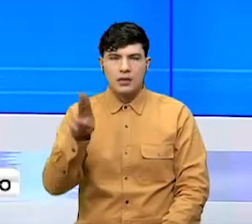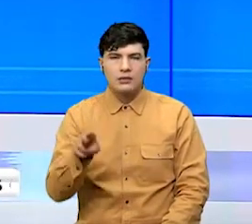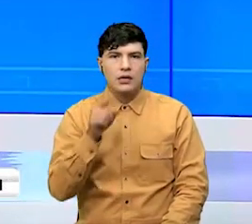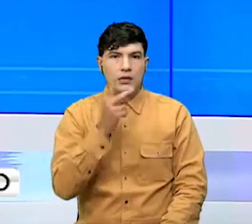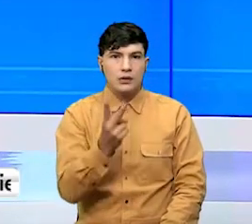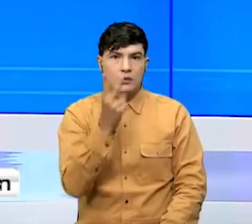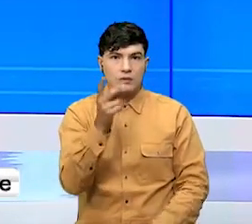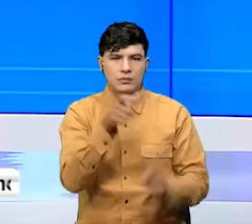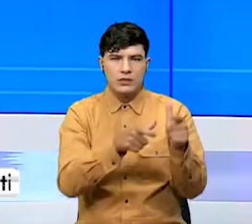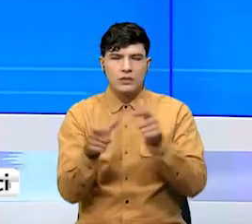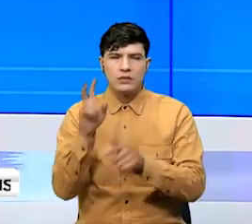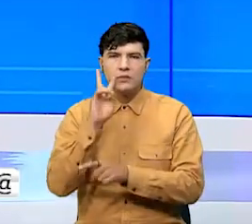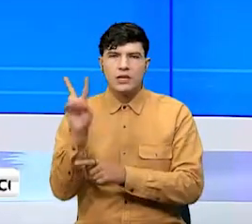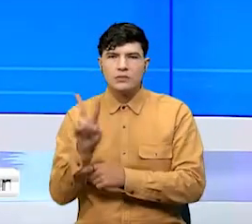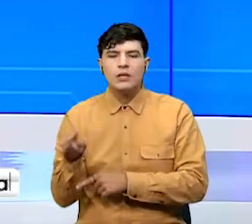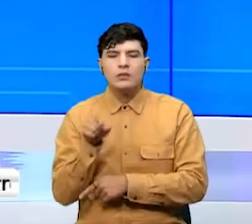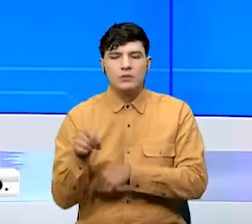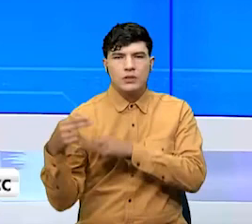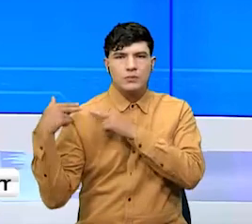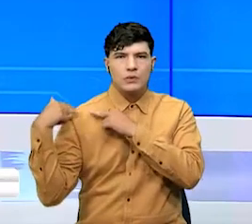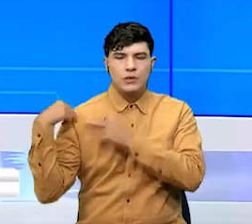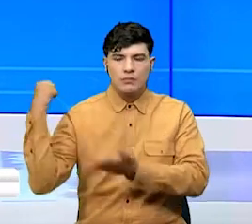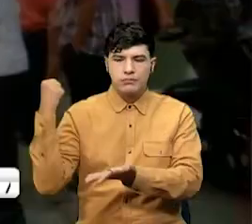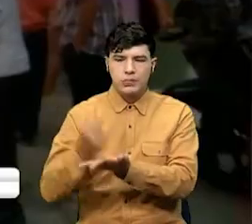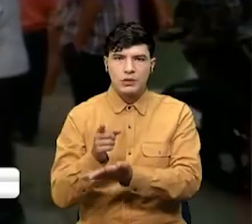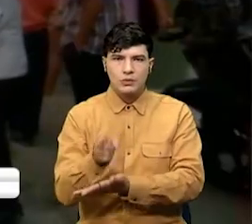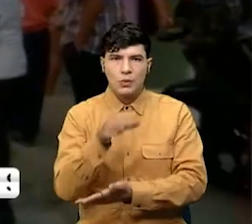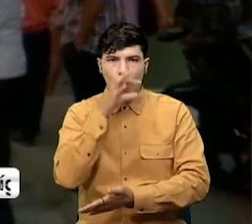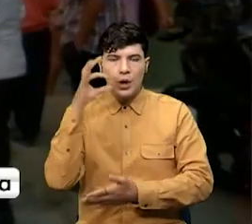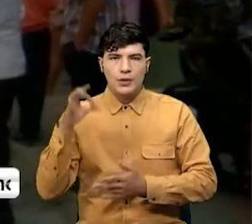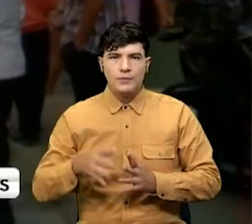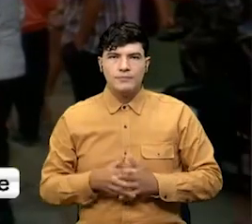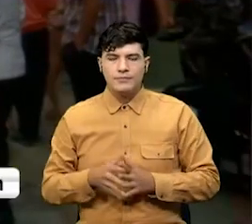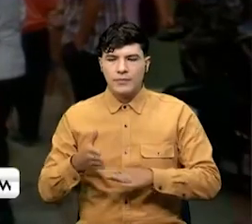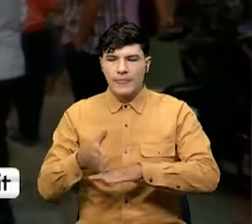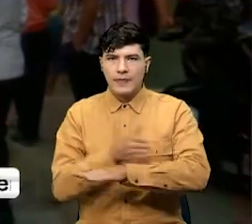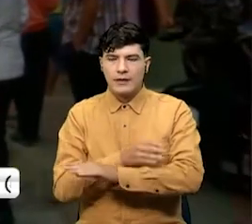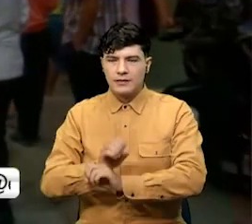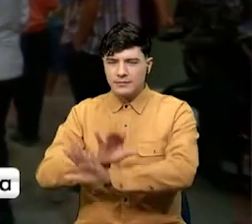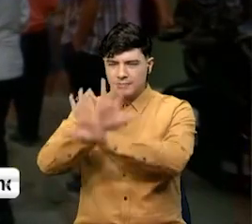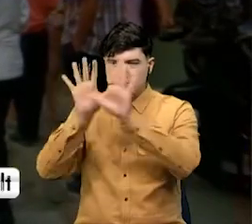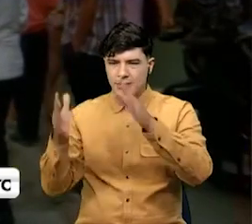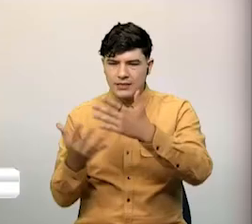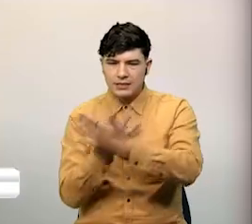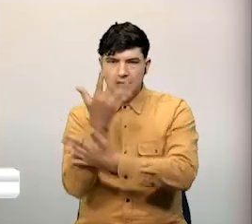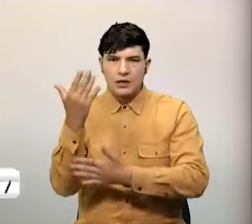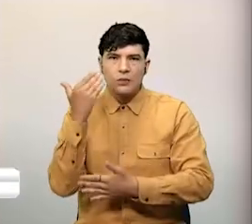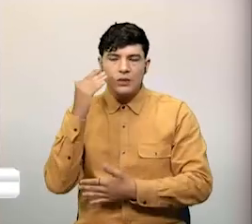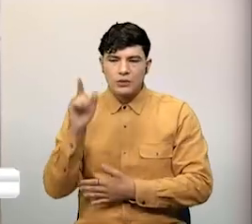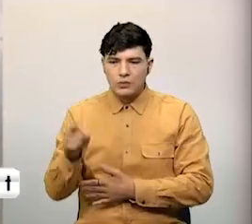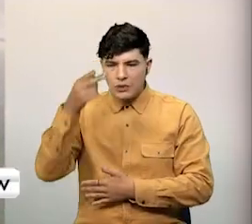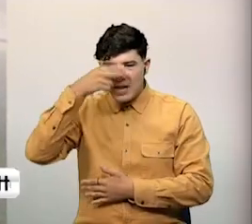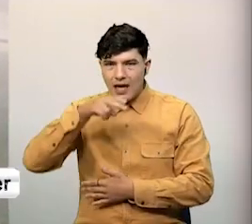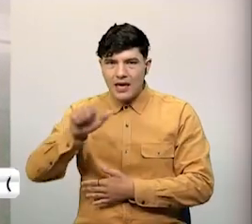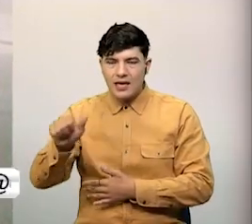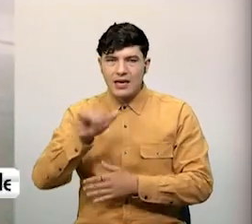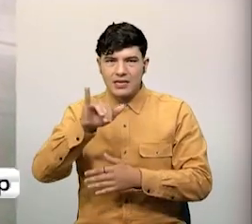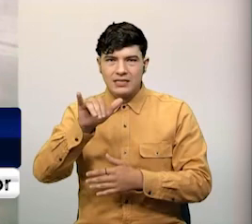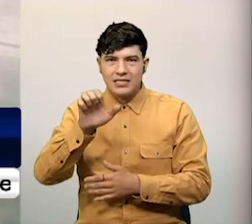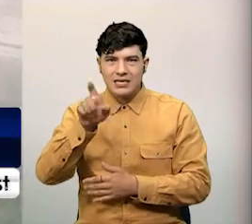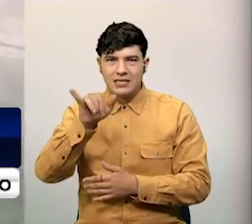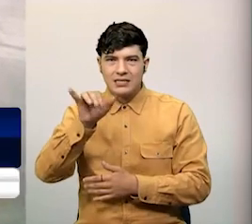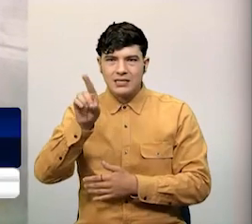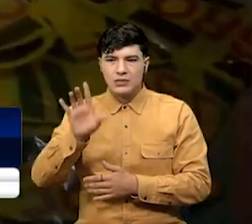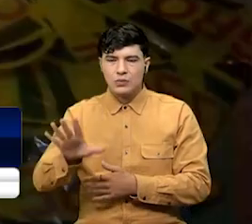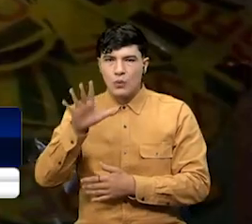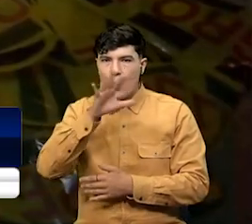ciudadanos venezolanos serían los autores del crimen esta madrugada hacia las 5 de la mañana cuando la hija de jessica garcía un hombre de